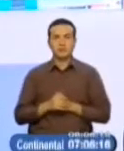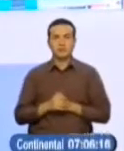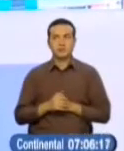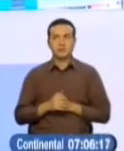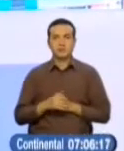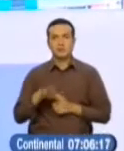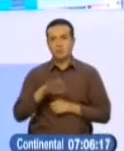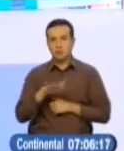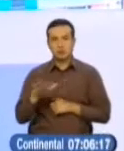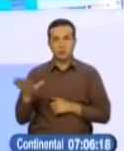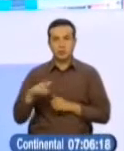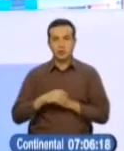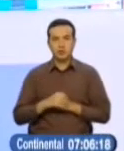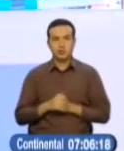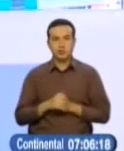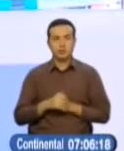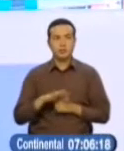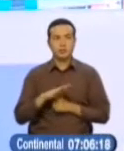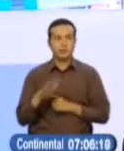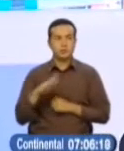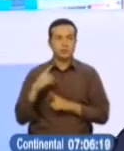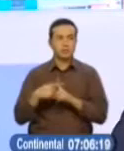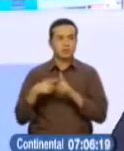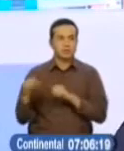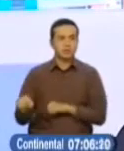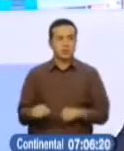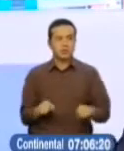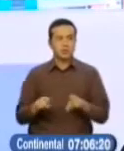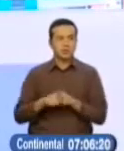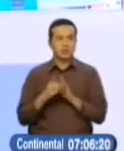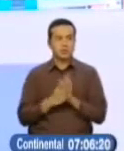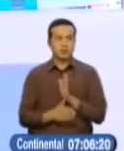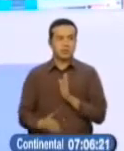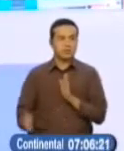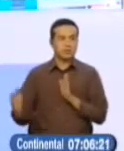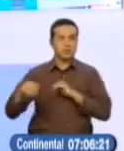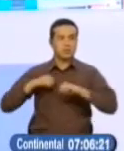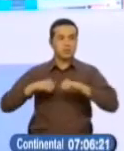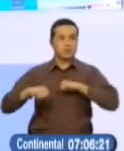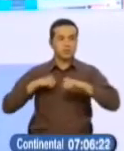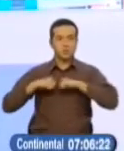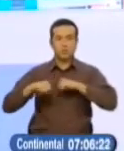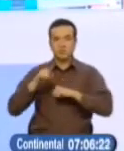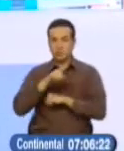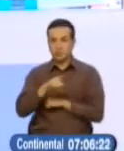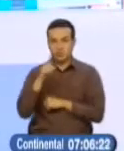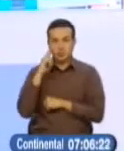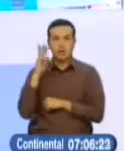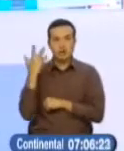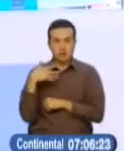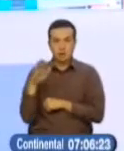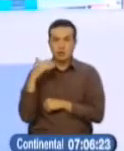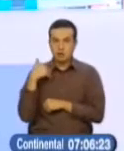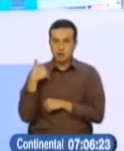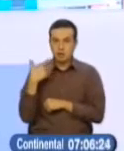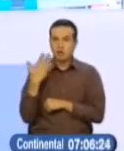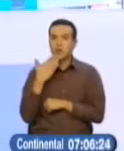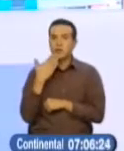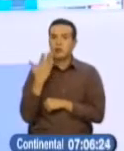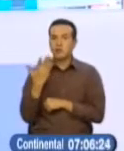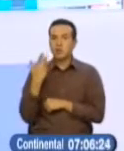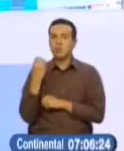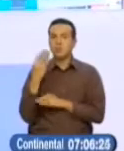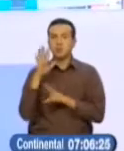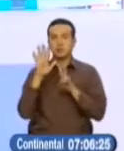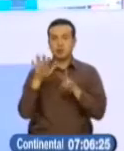a mediados del de mayo ya se empezó un operativo con los comités de usuarios. Hemos logrado constituir, ahorita están